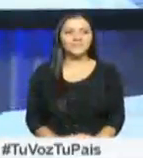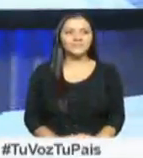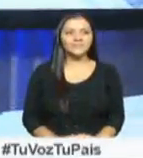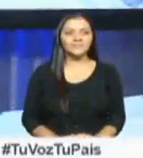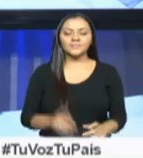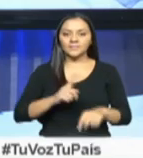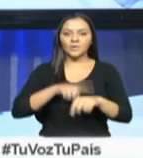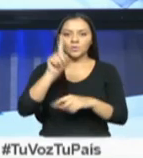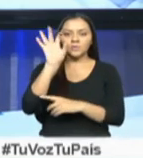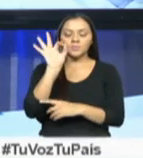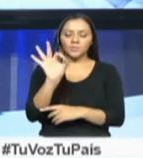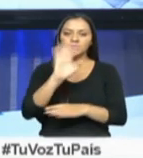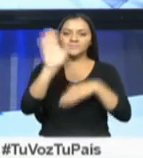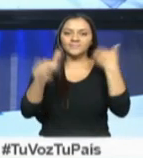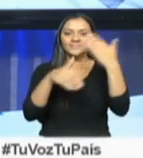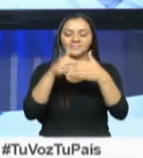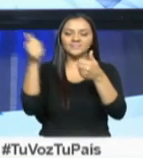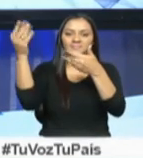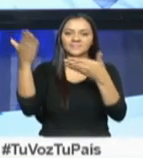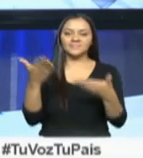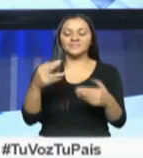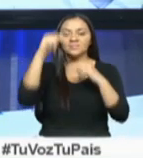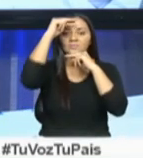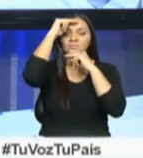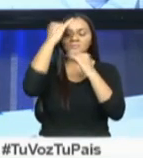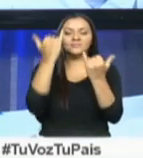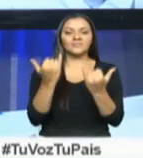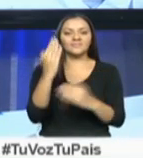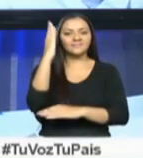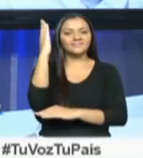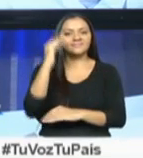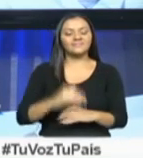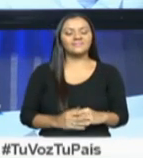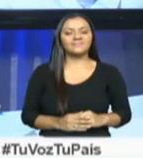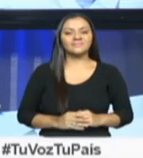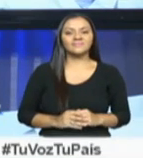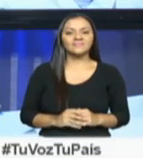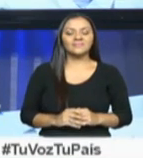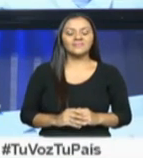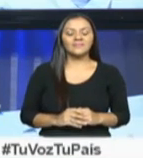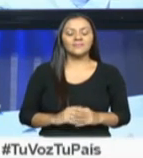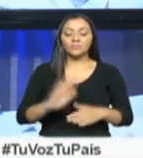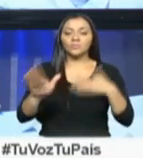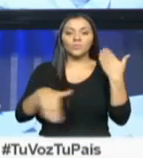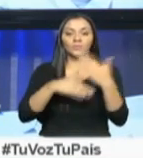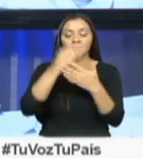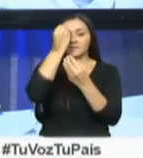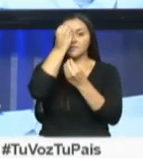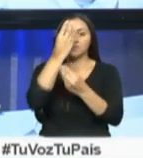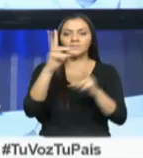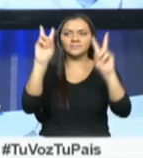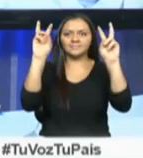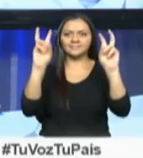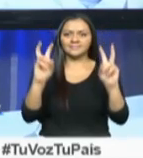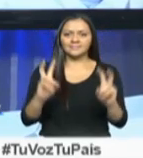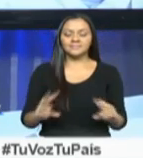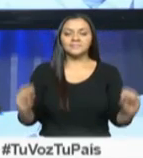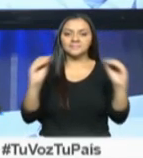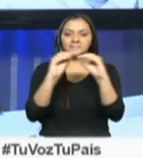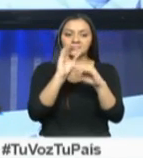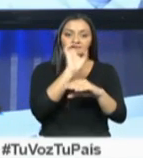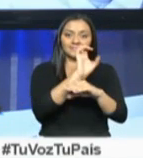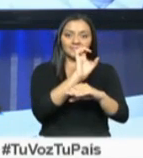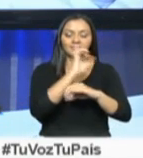Trece horas en punto, bienvenidas y bienvenidos a la emisión central de Noticiero Ciudadano. Listos con los temas que hacen noticia en Ecuador y el